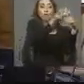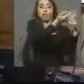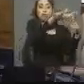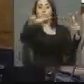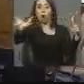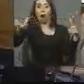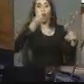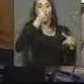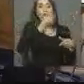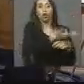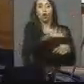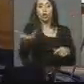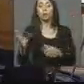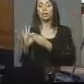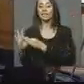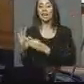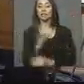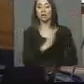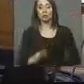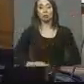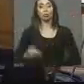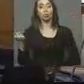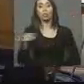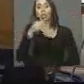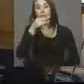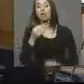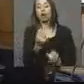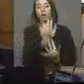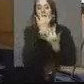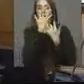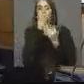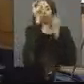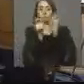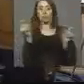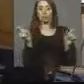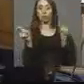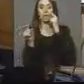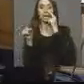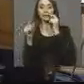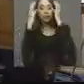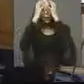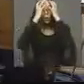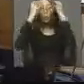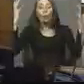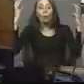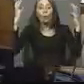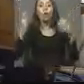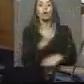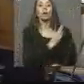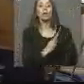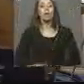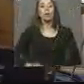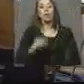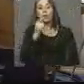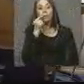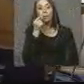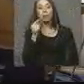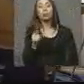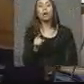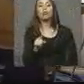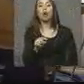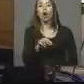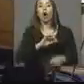usted reconocerlo, diputado, perdón. Gracias por reconocerlo. Porque ese fue un raspacacho tremendo para el alcalde de Río Negro. Un raspacacho tremendo. Y